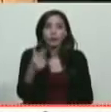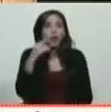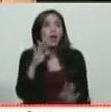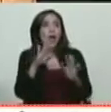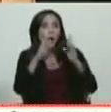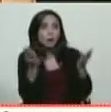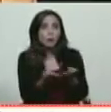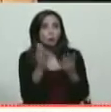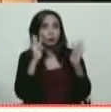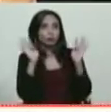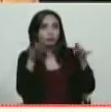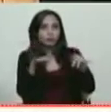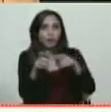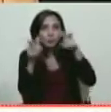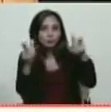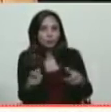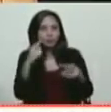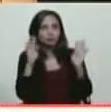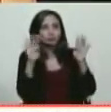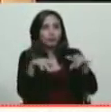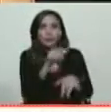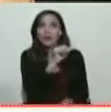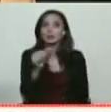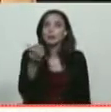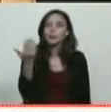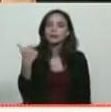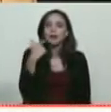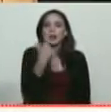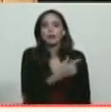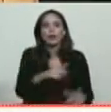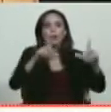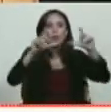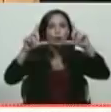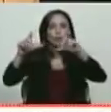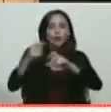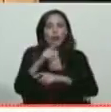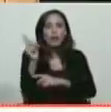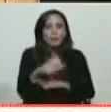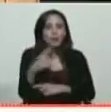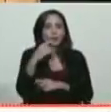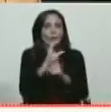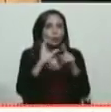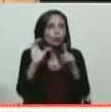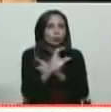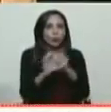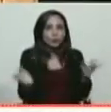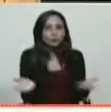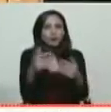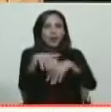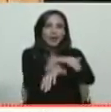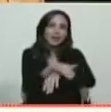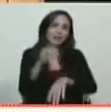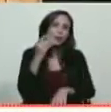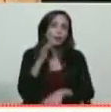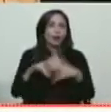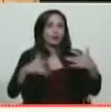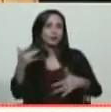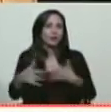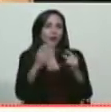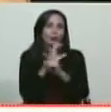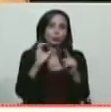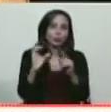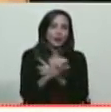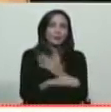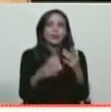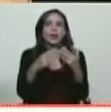nuestras calles, y hemos hecho, ya hicimos la semana pasada lo que fue la primera toma, la cultura en las calles, con la intervención de toda la Avenida